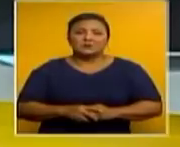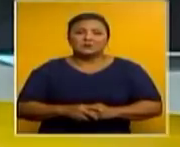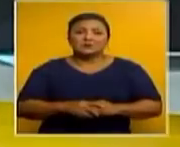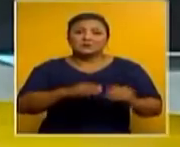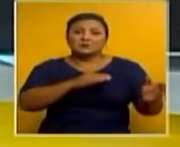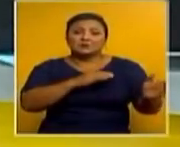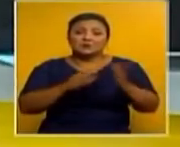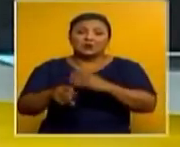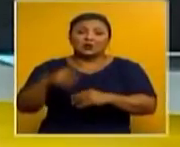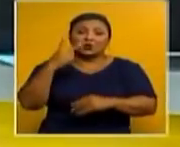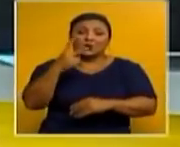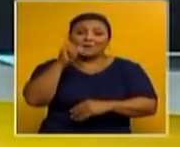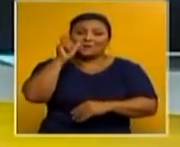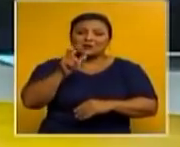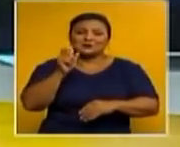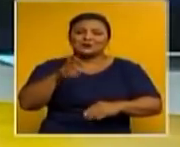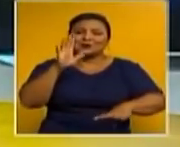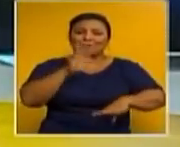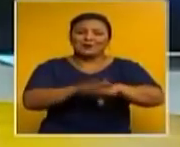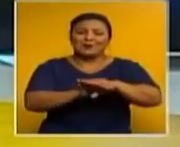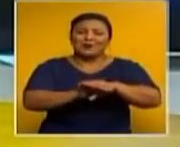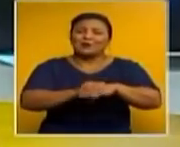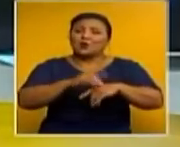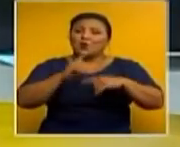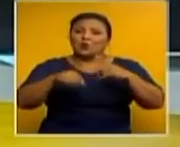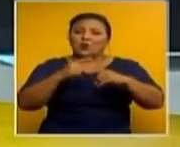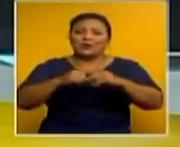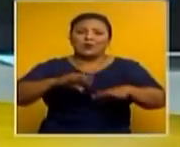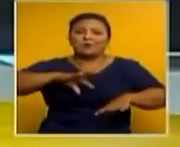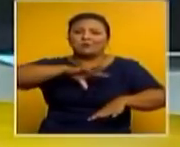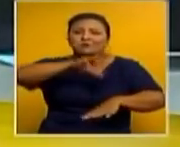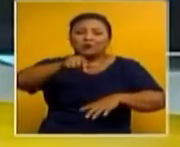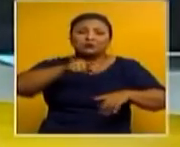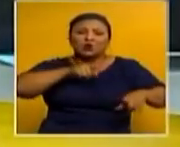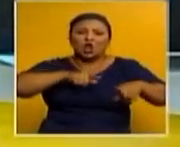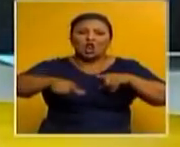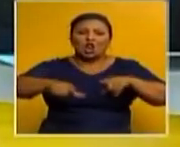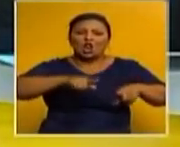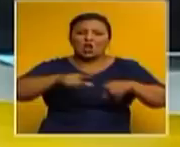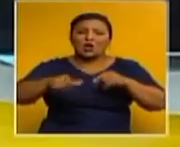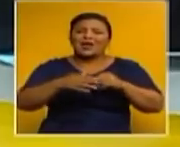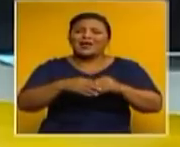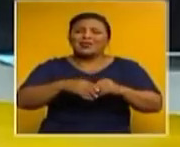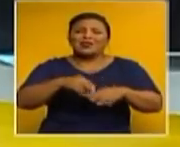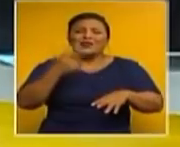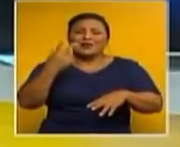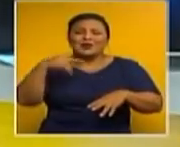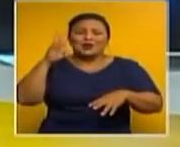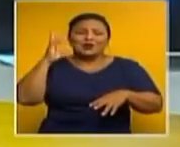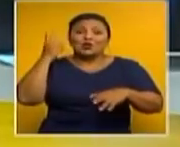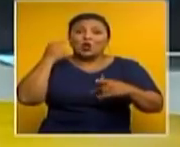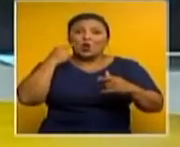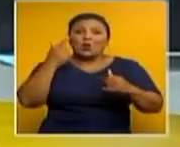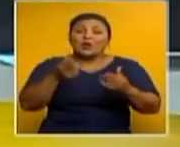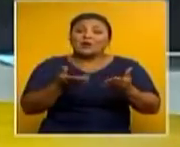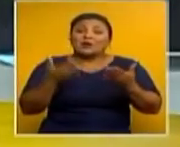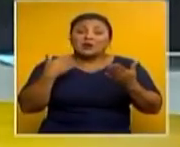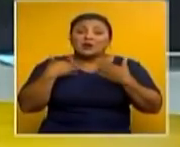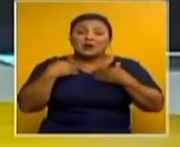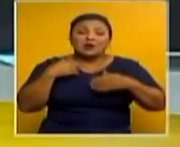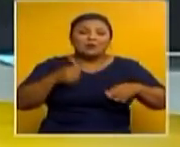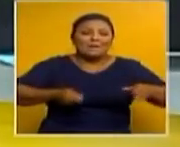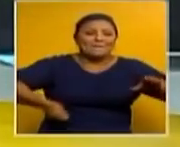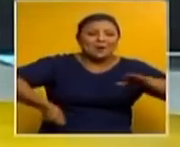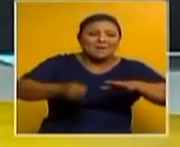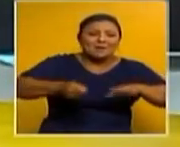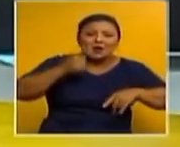Dos sujetos fueron detenidos tras asaltar un local de billar en el suburbio de Guayaquil. Un video grabado por las cámaras de seguridad